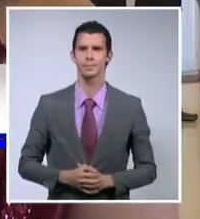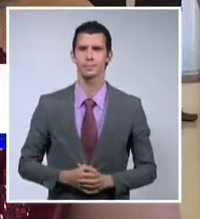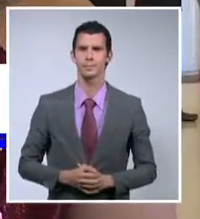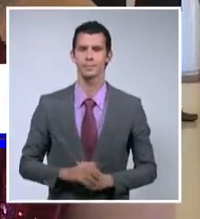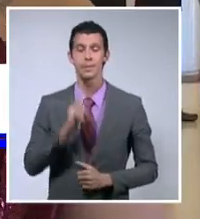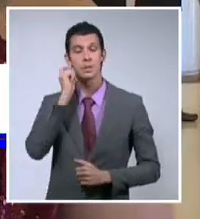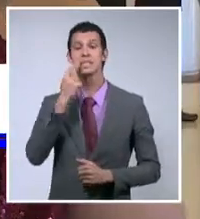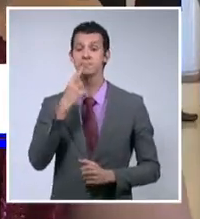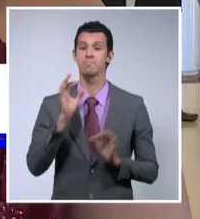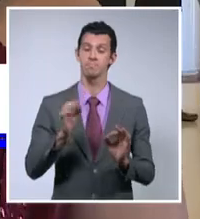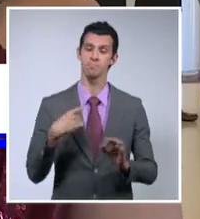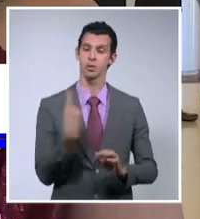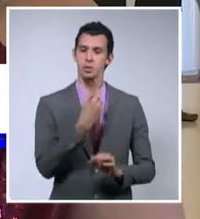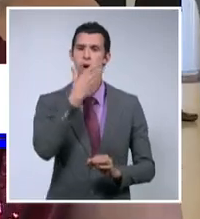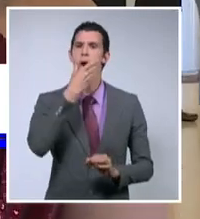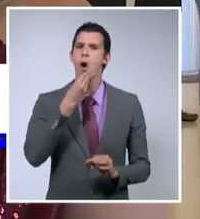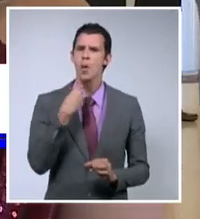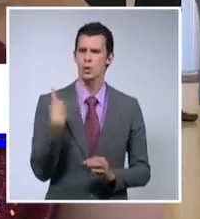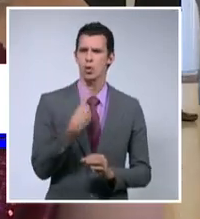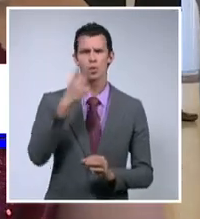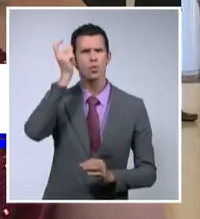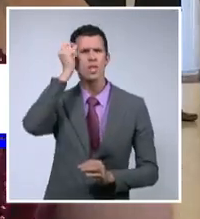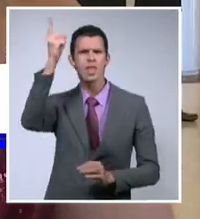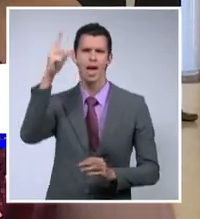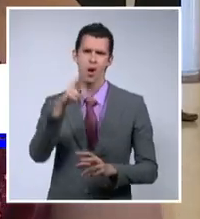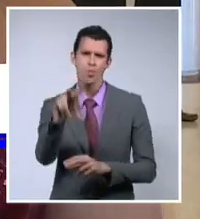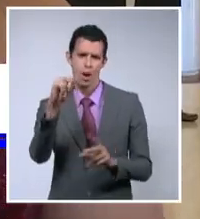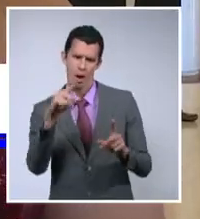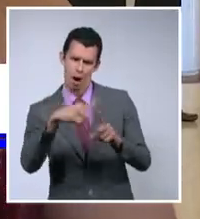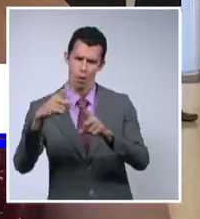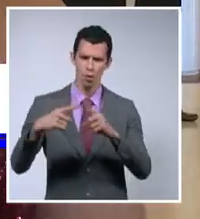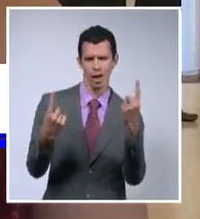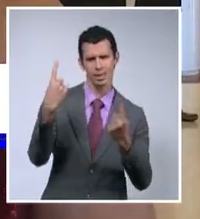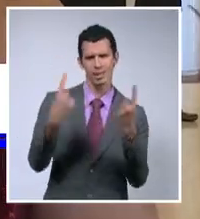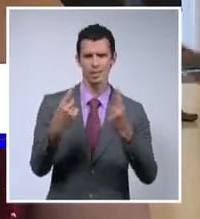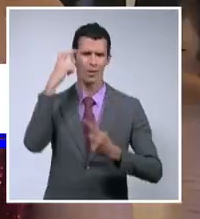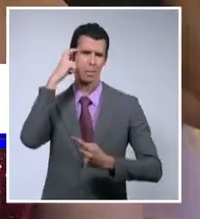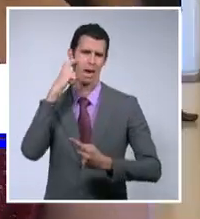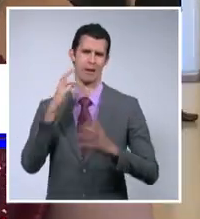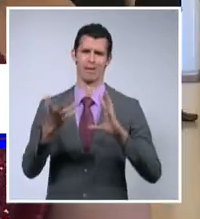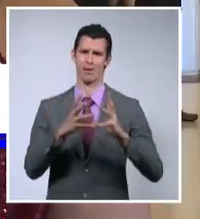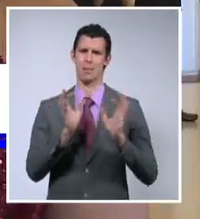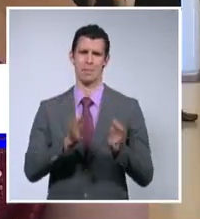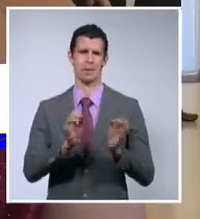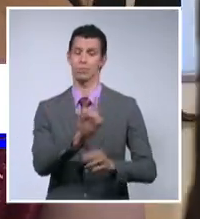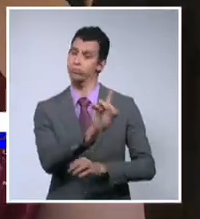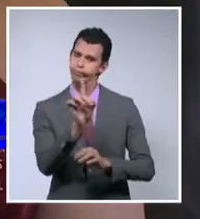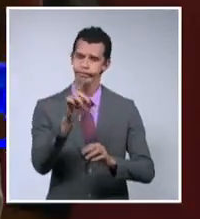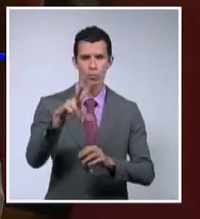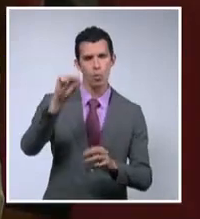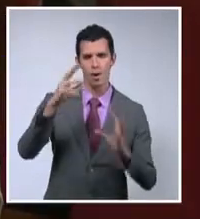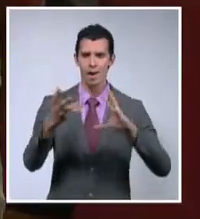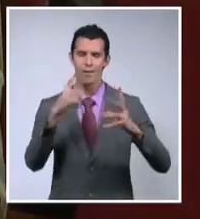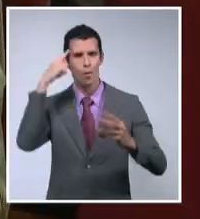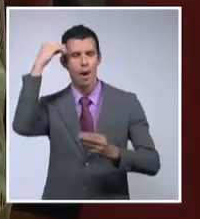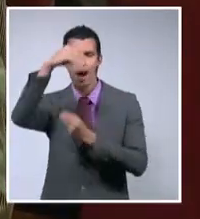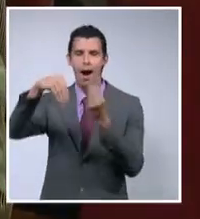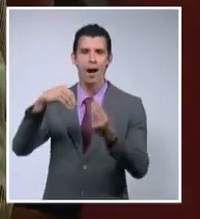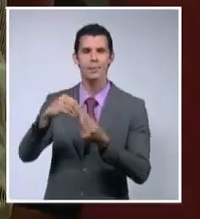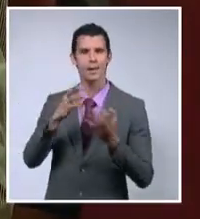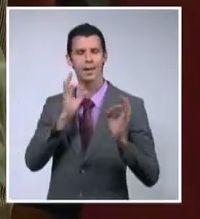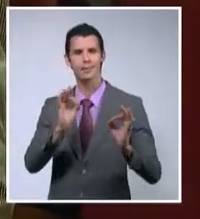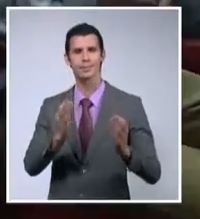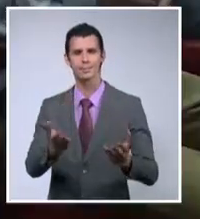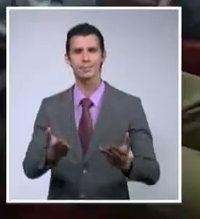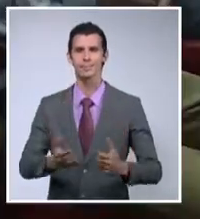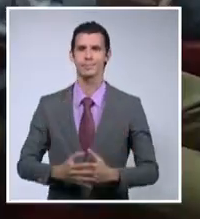graduados, jóvenes, aportando ideas nuevas y cosas novedosas, herramientas novedosas para el país. Al ritmo de buena